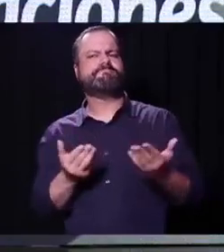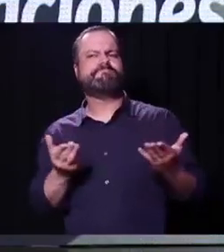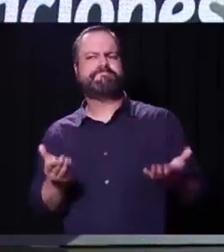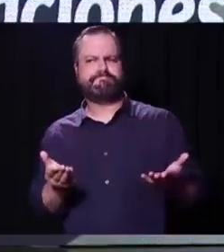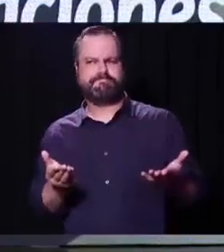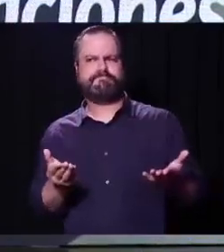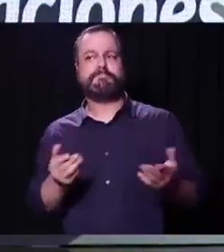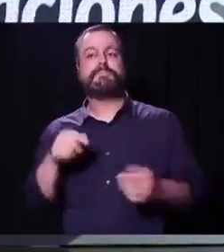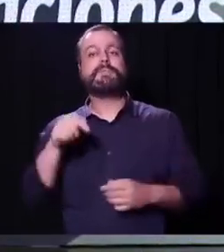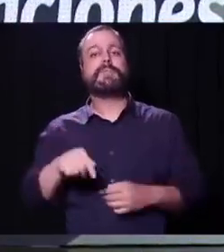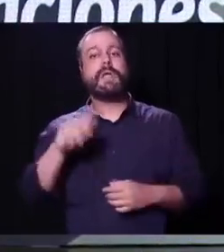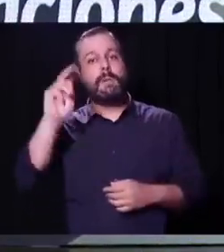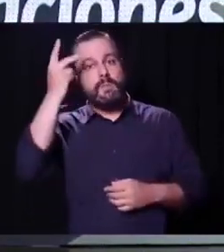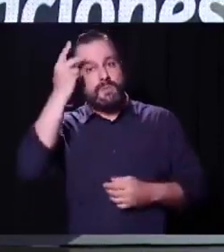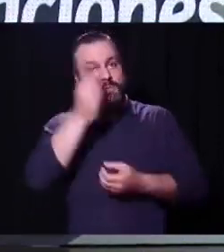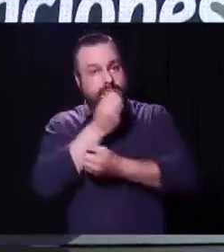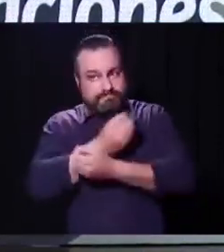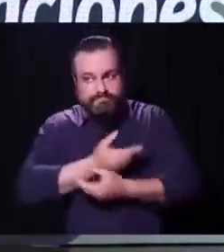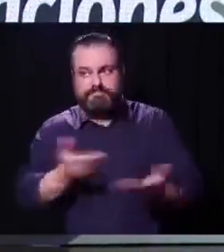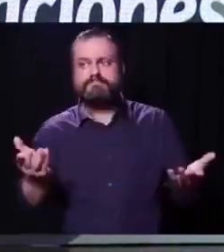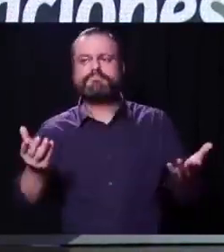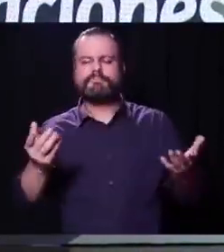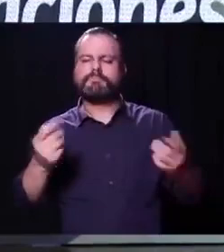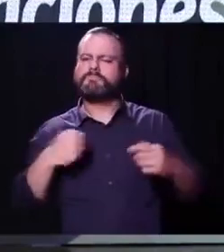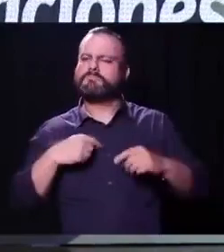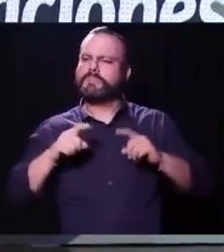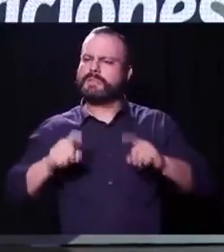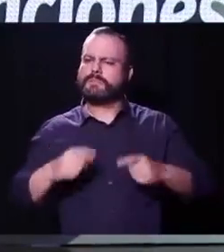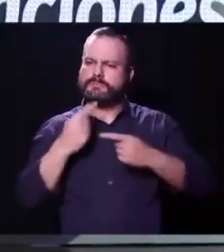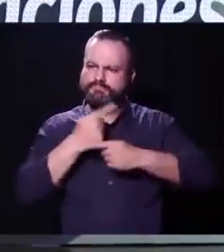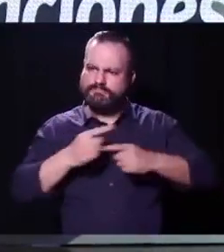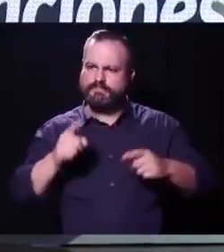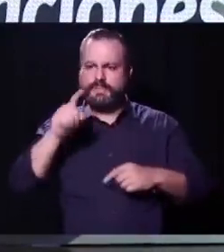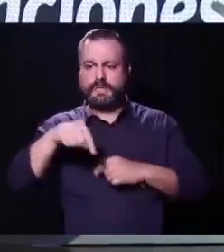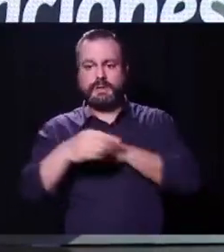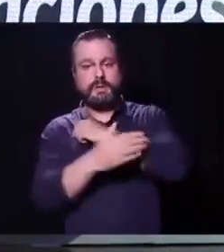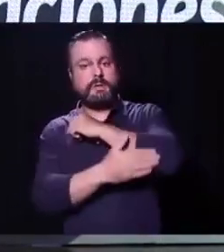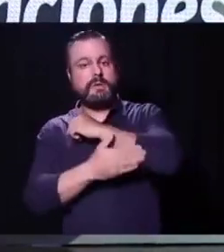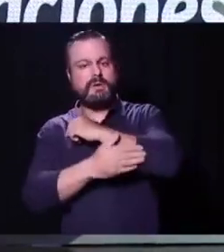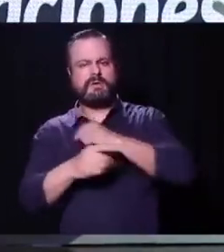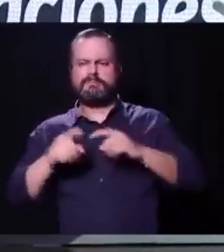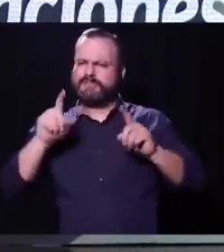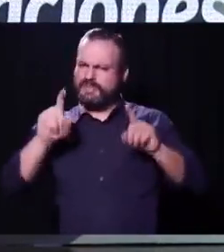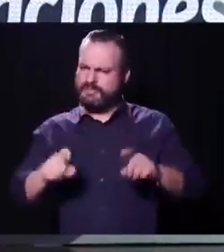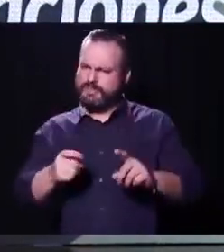Políticas públicas, yo lo que considero que en este país deben es cumplirse las